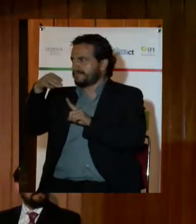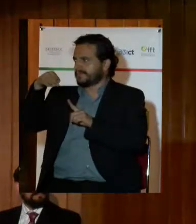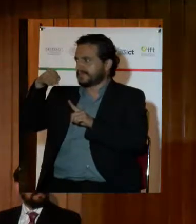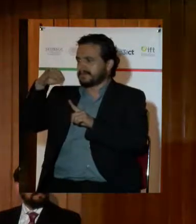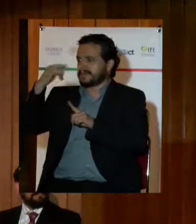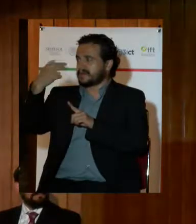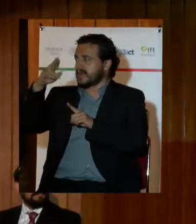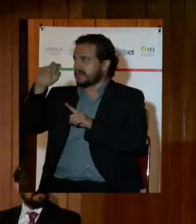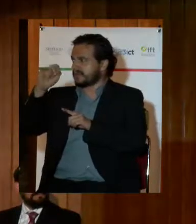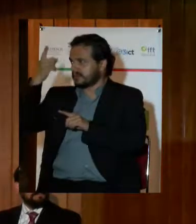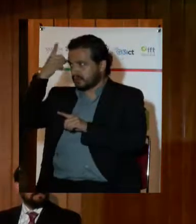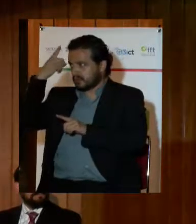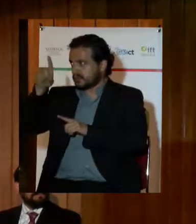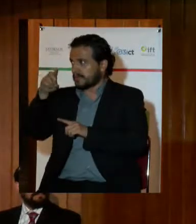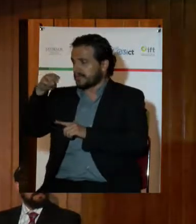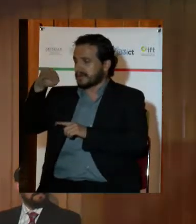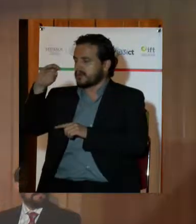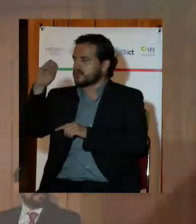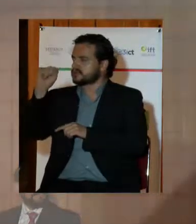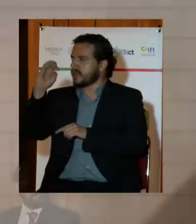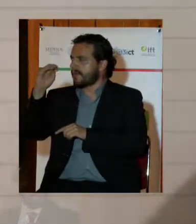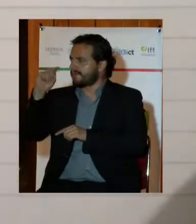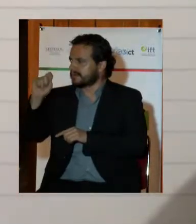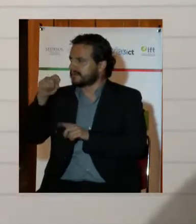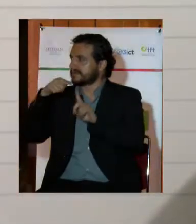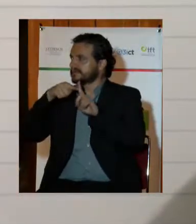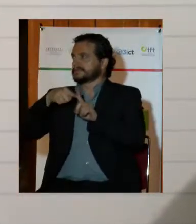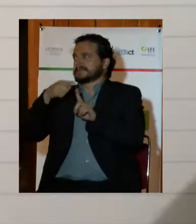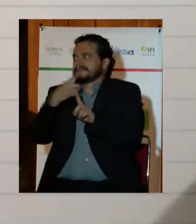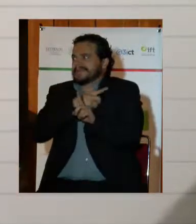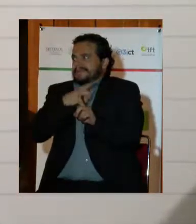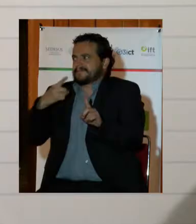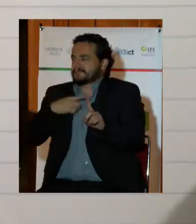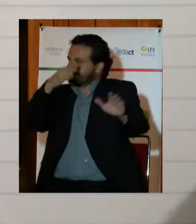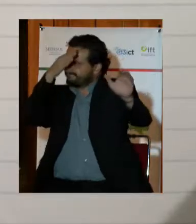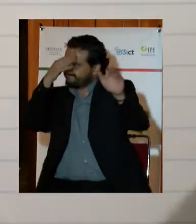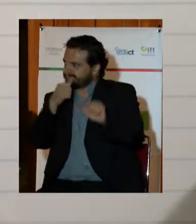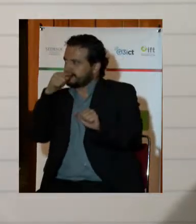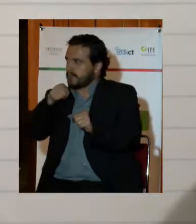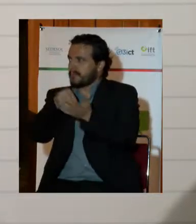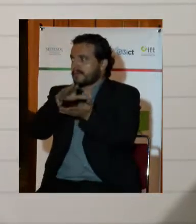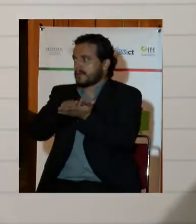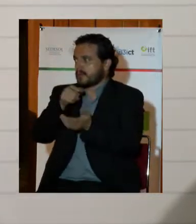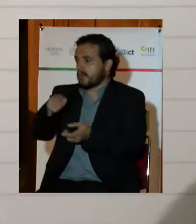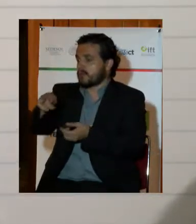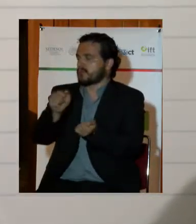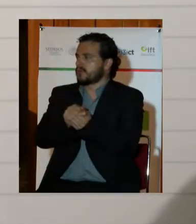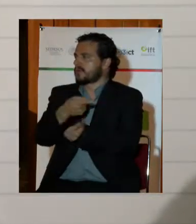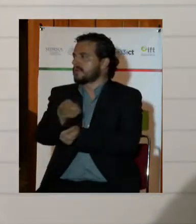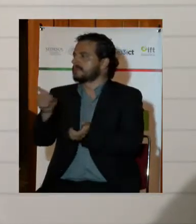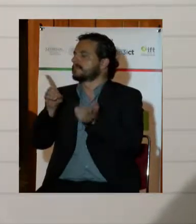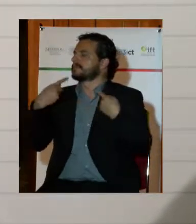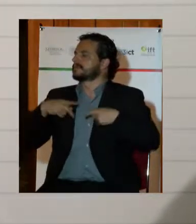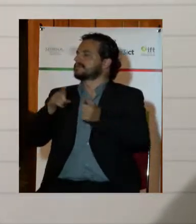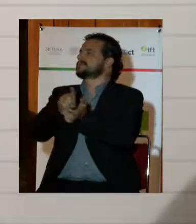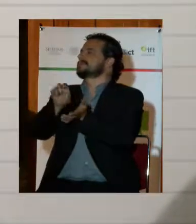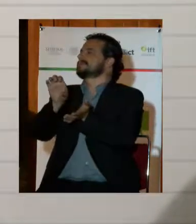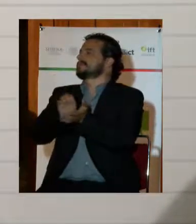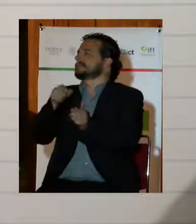su compromiso con la accesibilidad en el siguiente pensamiento: nuestra visión es crear